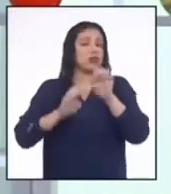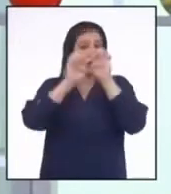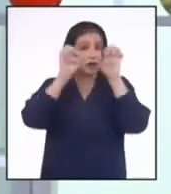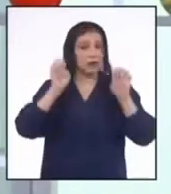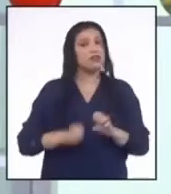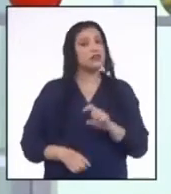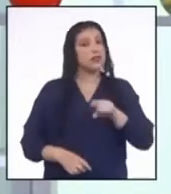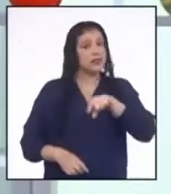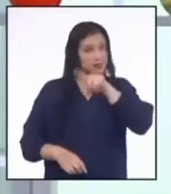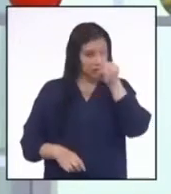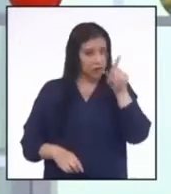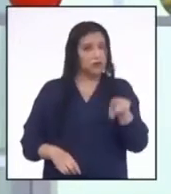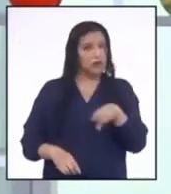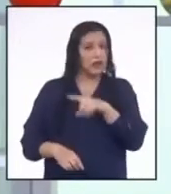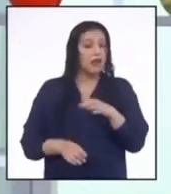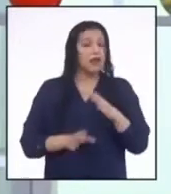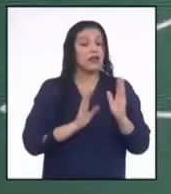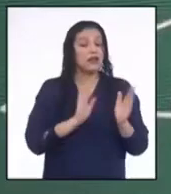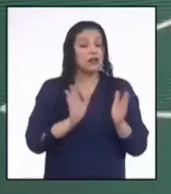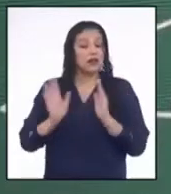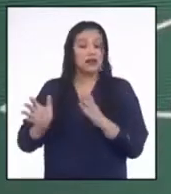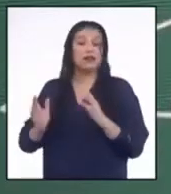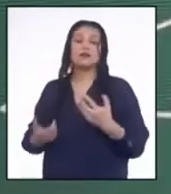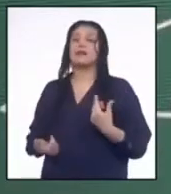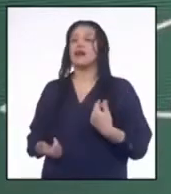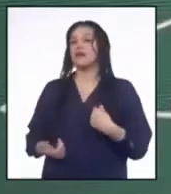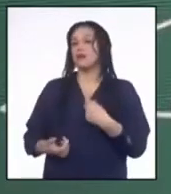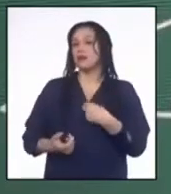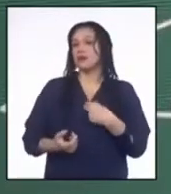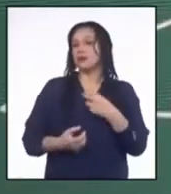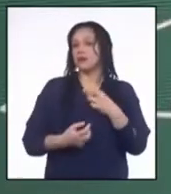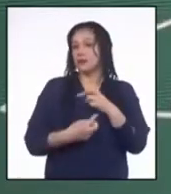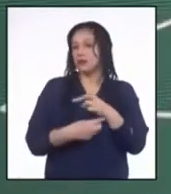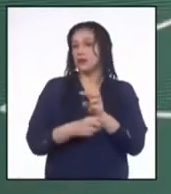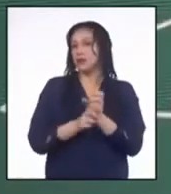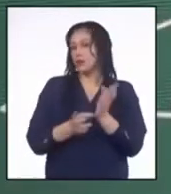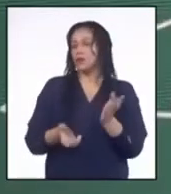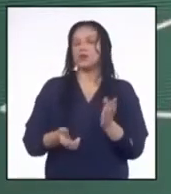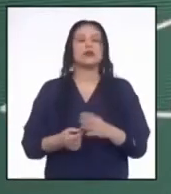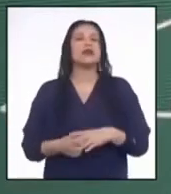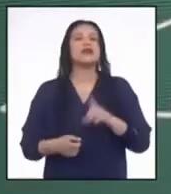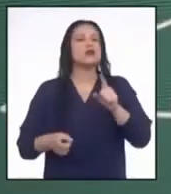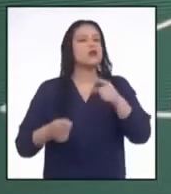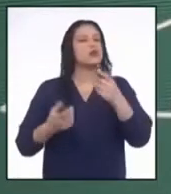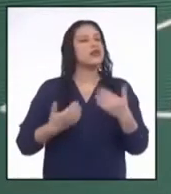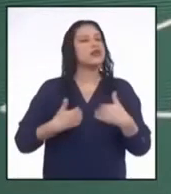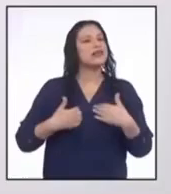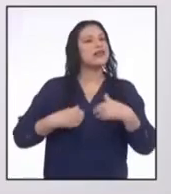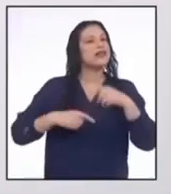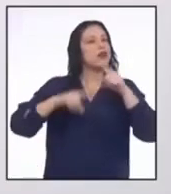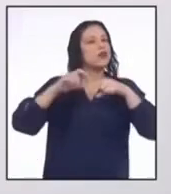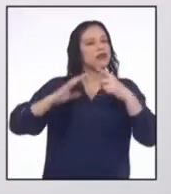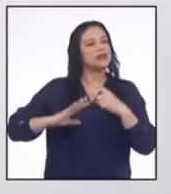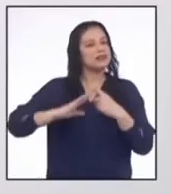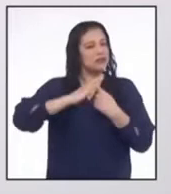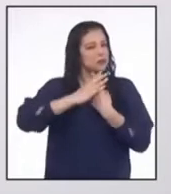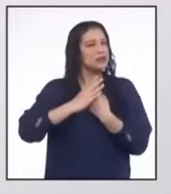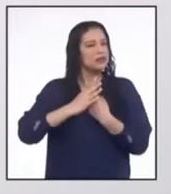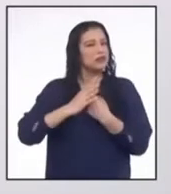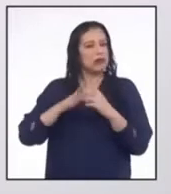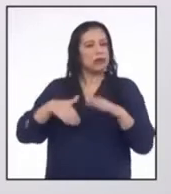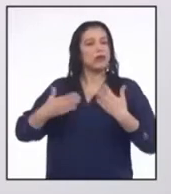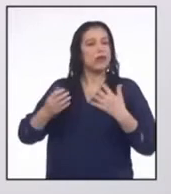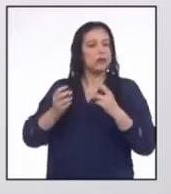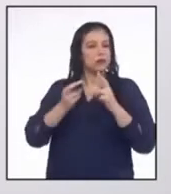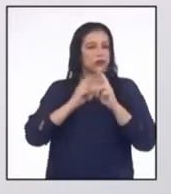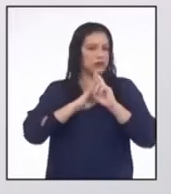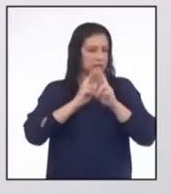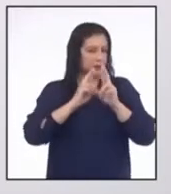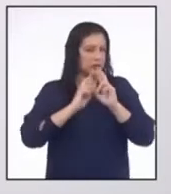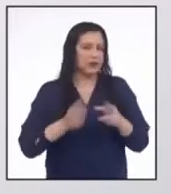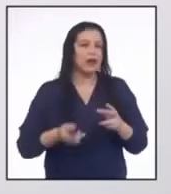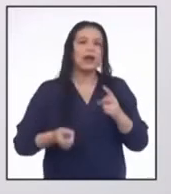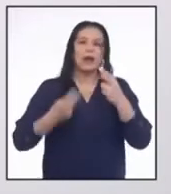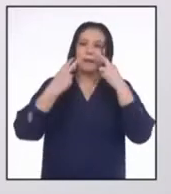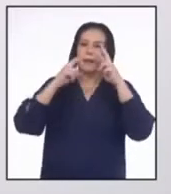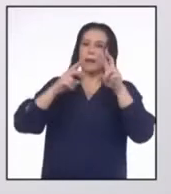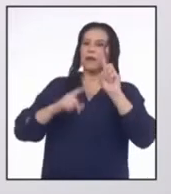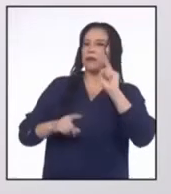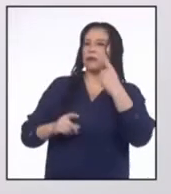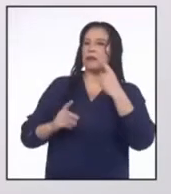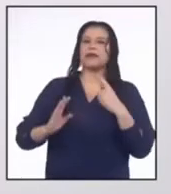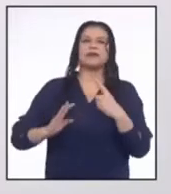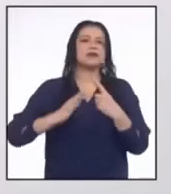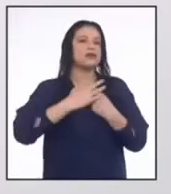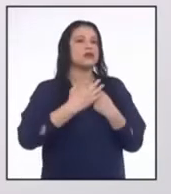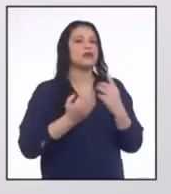circunferencia y organizar nuestro producto. Profesora, ¿tiene alguna situación significativa para resolver? Veamos la primera situación denominada